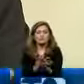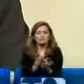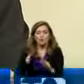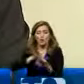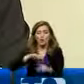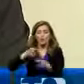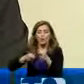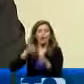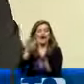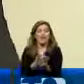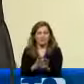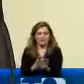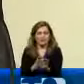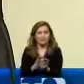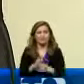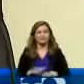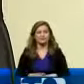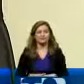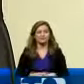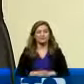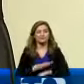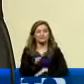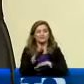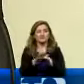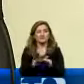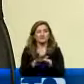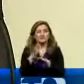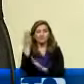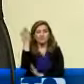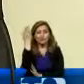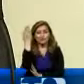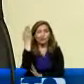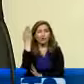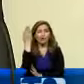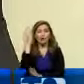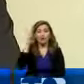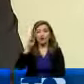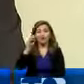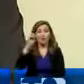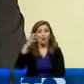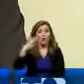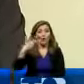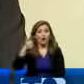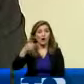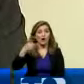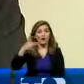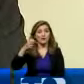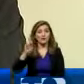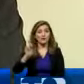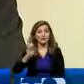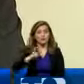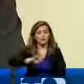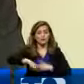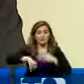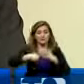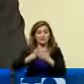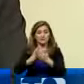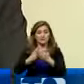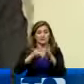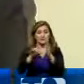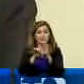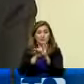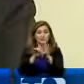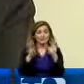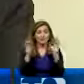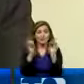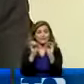de unas actas relacionadas con la alcaldía de Mocacha y sin justificación, sin legalidad